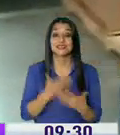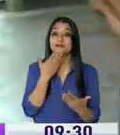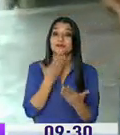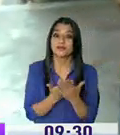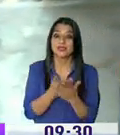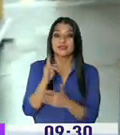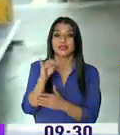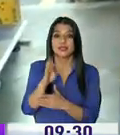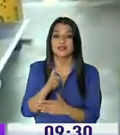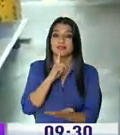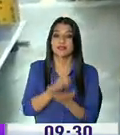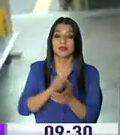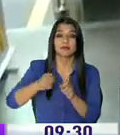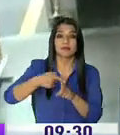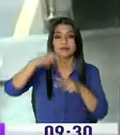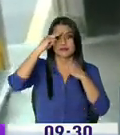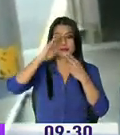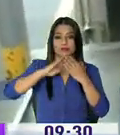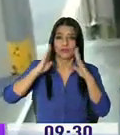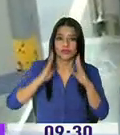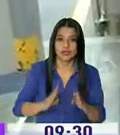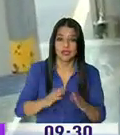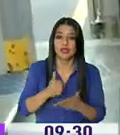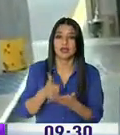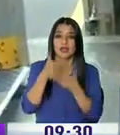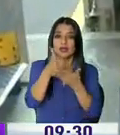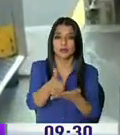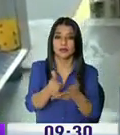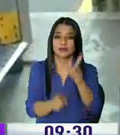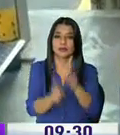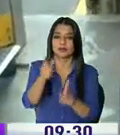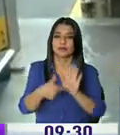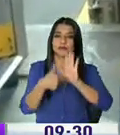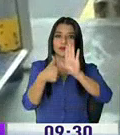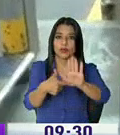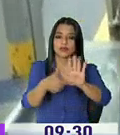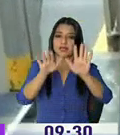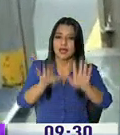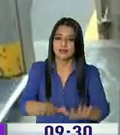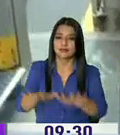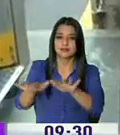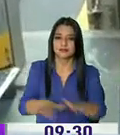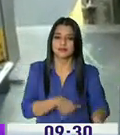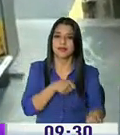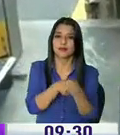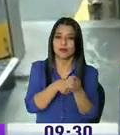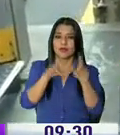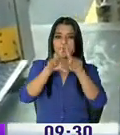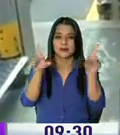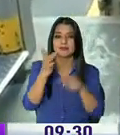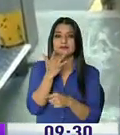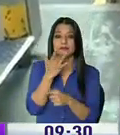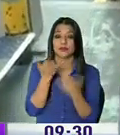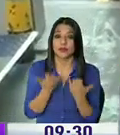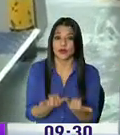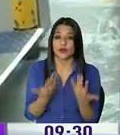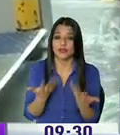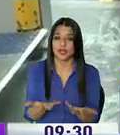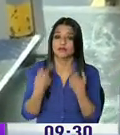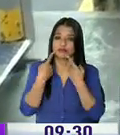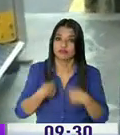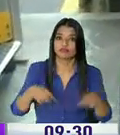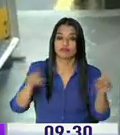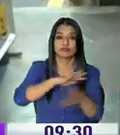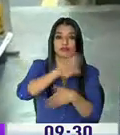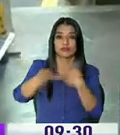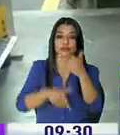gracias, Katy. Así es, este es el primer noticiero de la comunidad y lo ha demostrado con hechos con el apoyo de Corporación Favorita, queremos el mensaje para toda